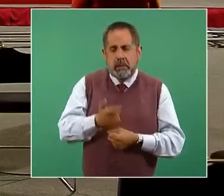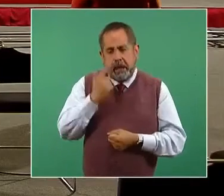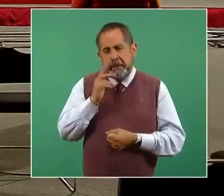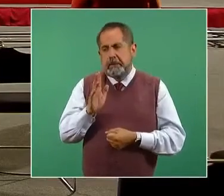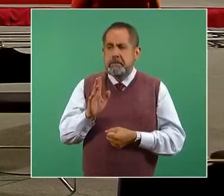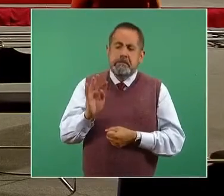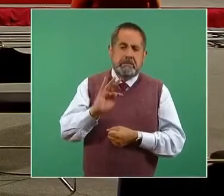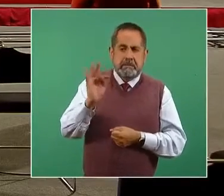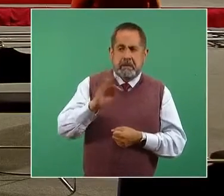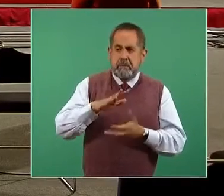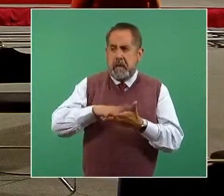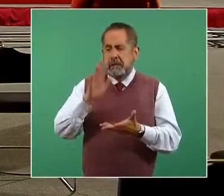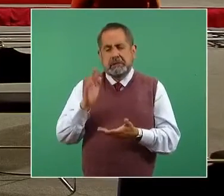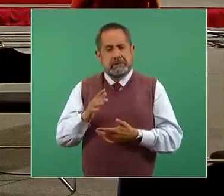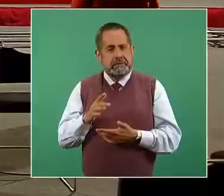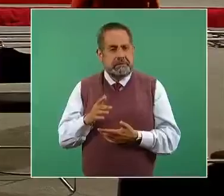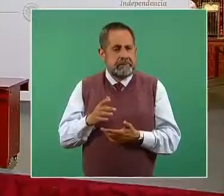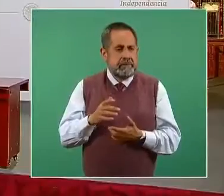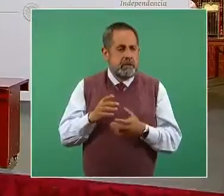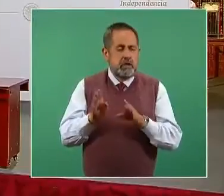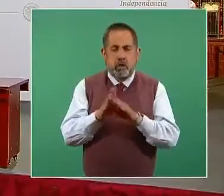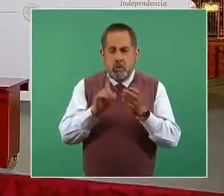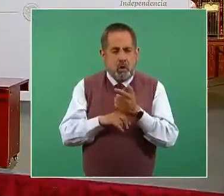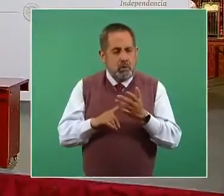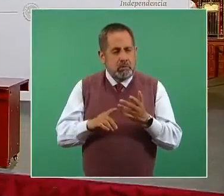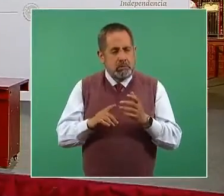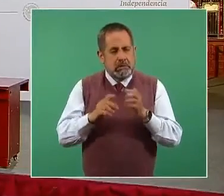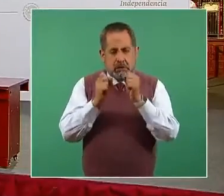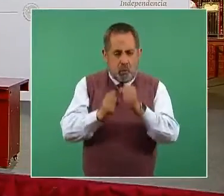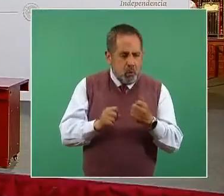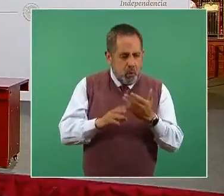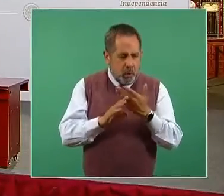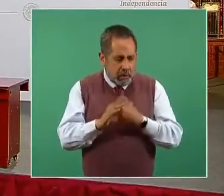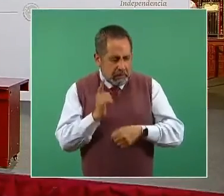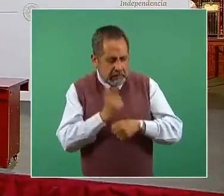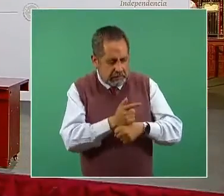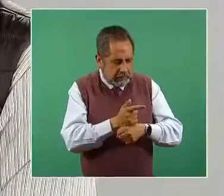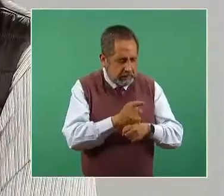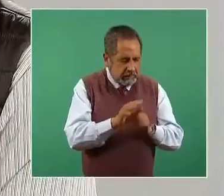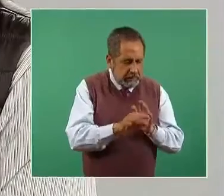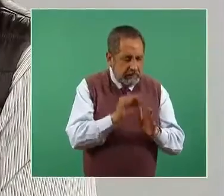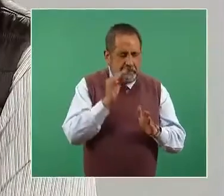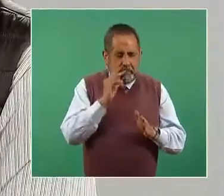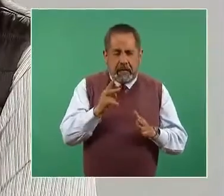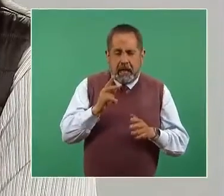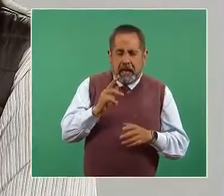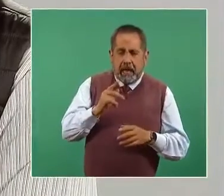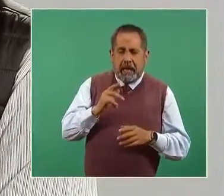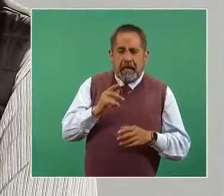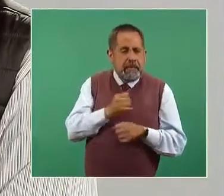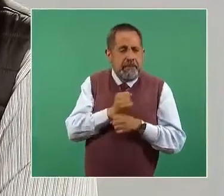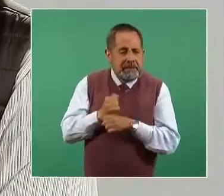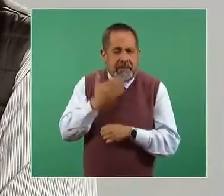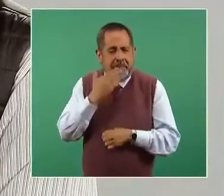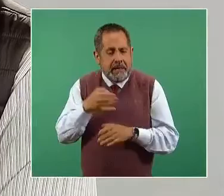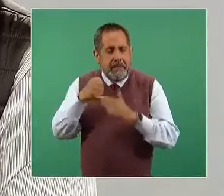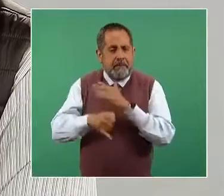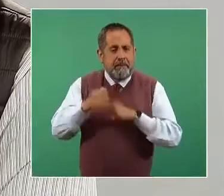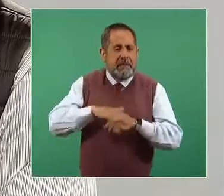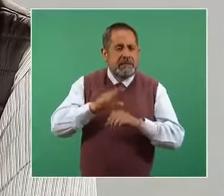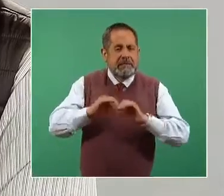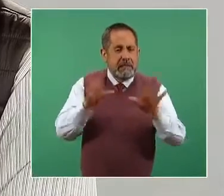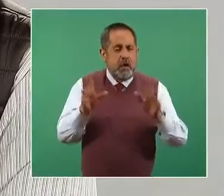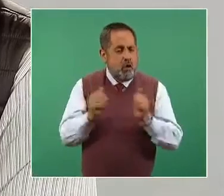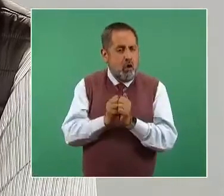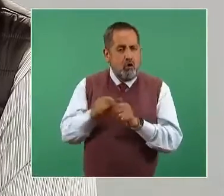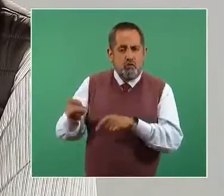tener una mayor cantidad de aislamientos que en su momento permitan, obviamente, esta secuenciación. Esto lo estamos haciendo de la